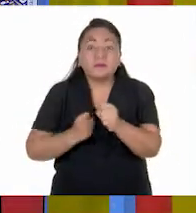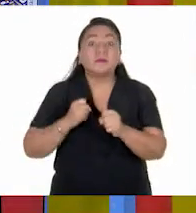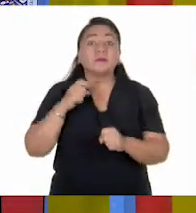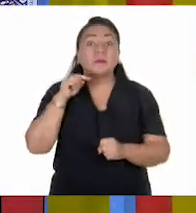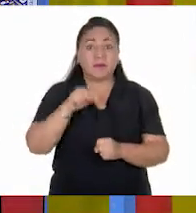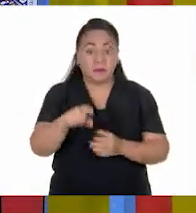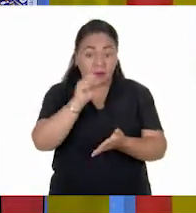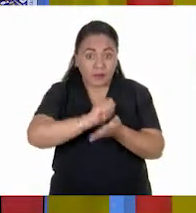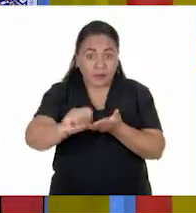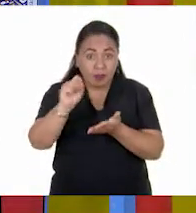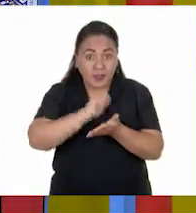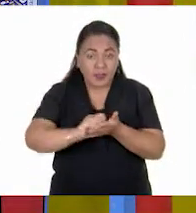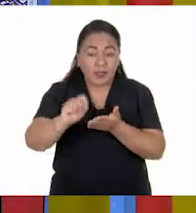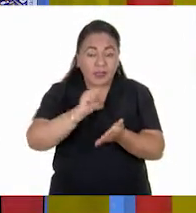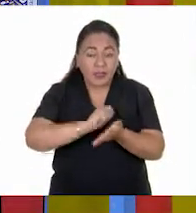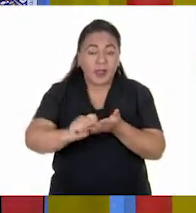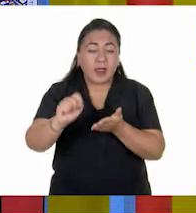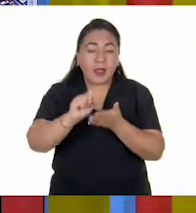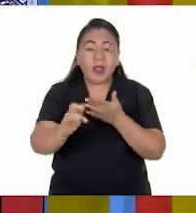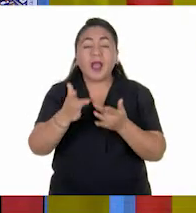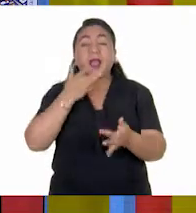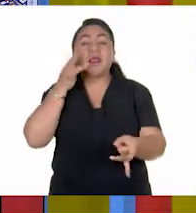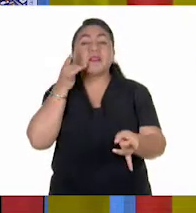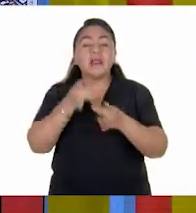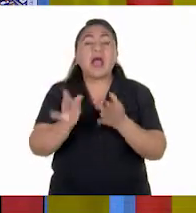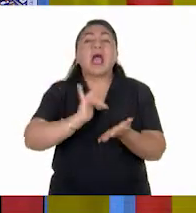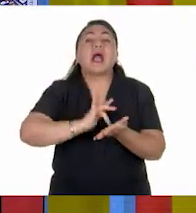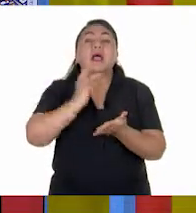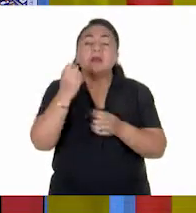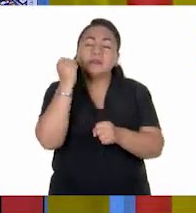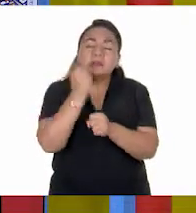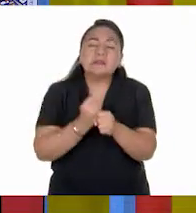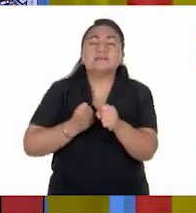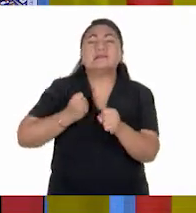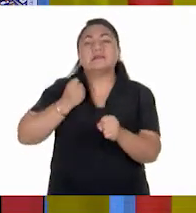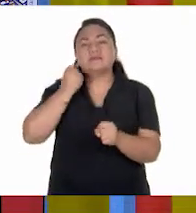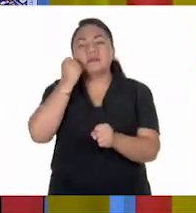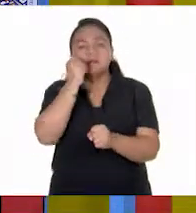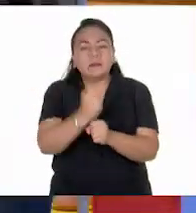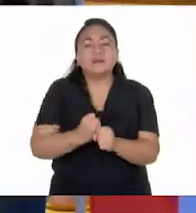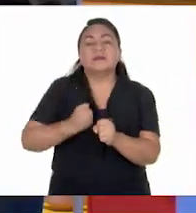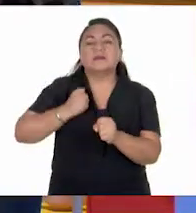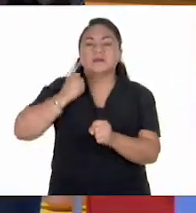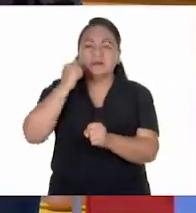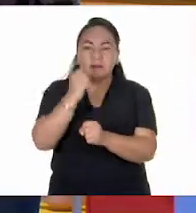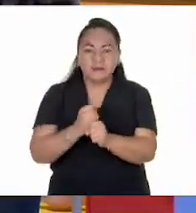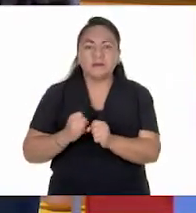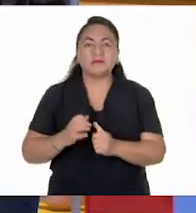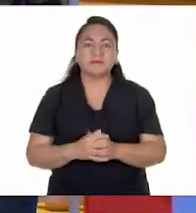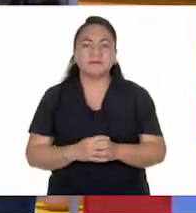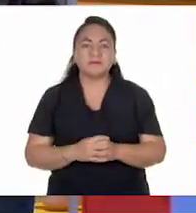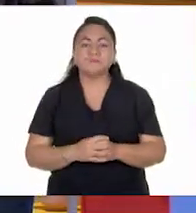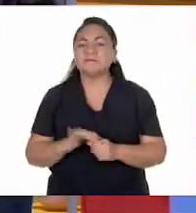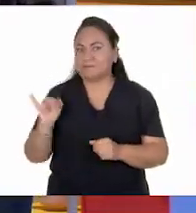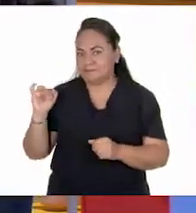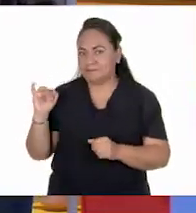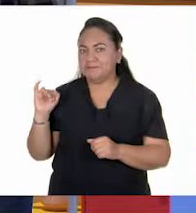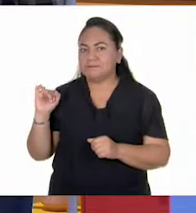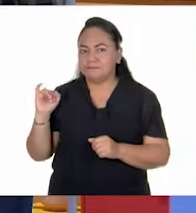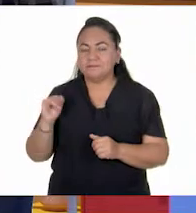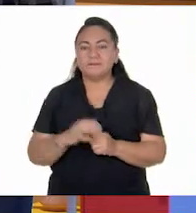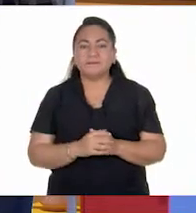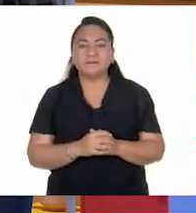escritura se domina cuando uno practica y practica y practica. Así es. Bueno, Pili, vamos